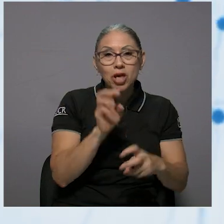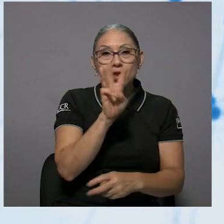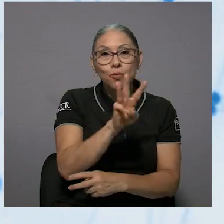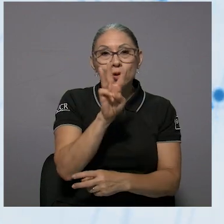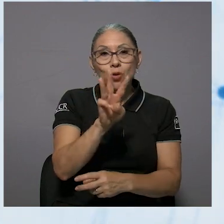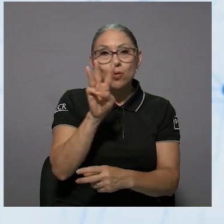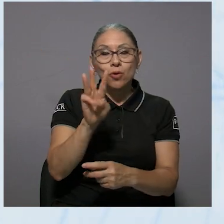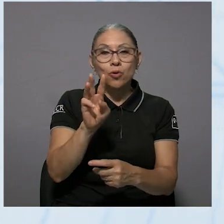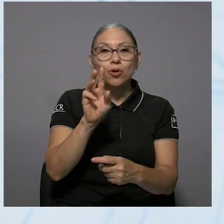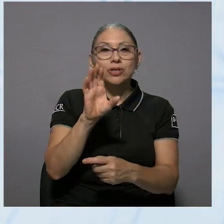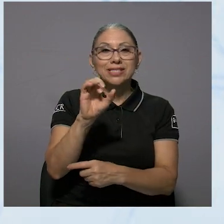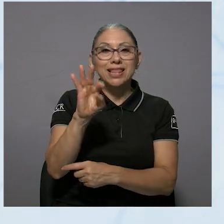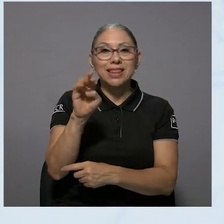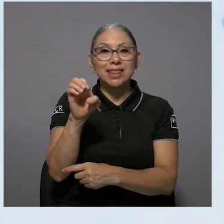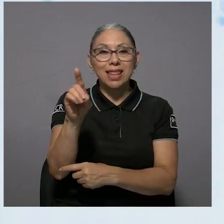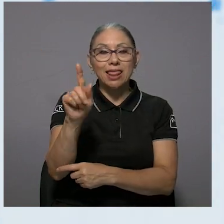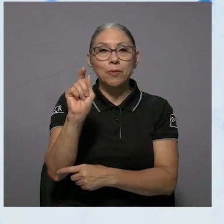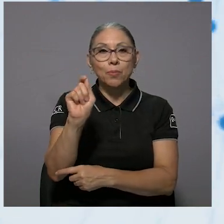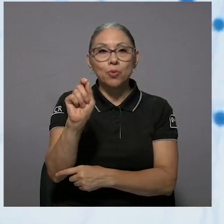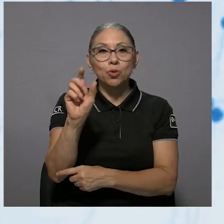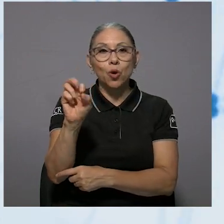en